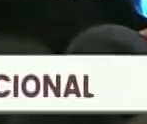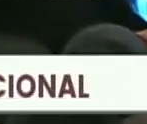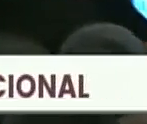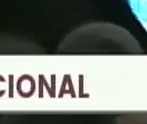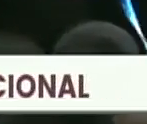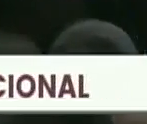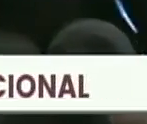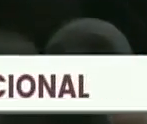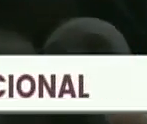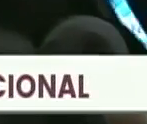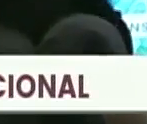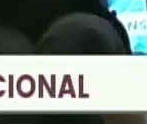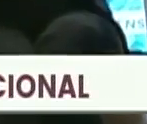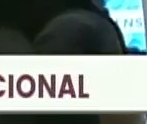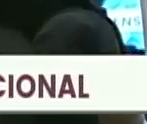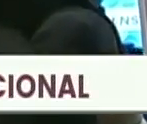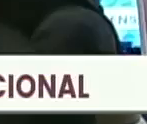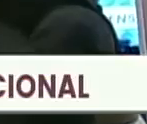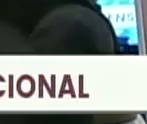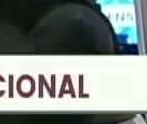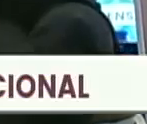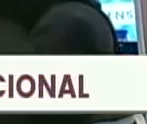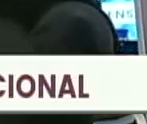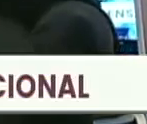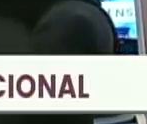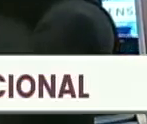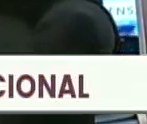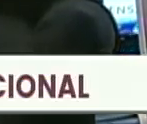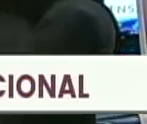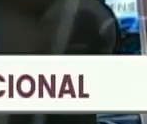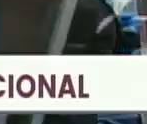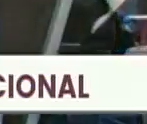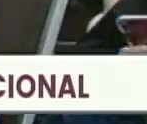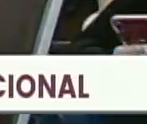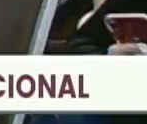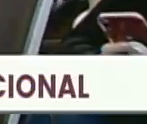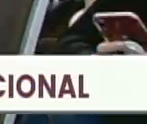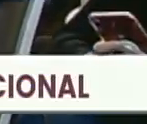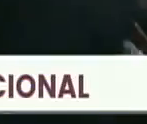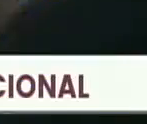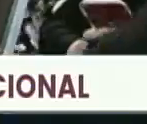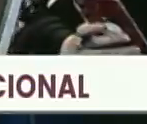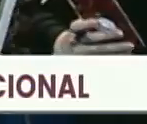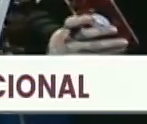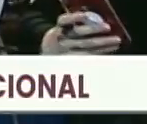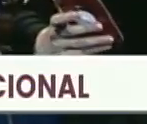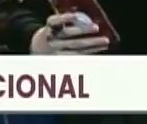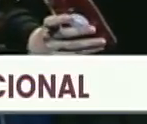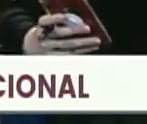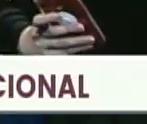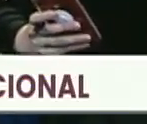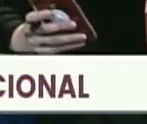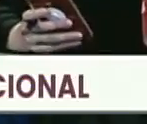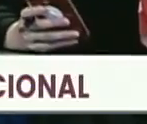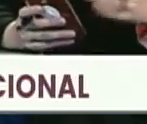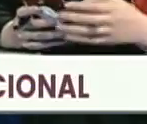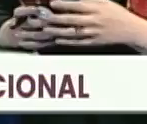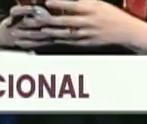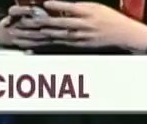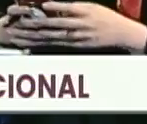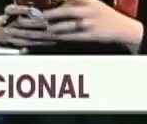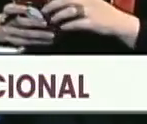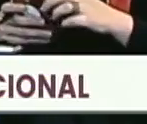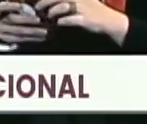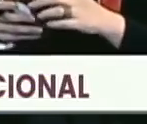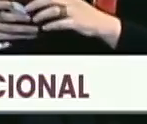medios nacionales e internacionales. Estarán participando en el Salón Simón Bolívar. Desde el Palacio de